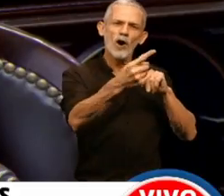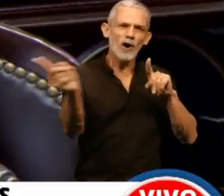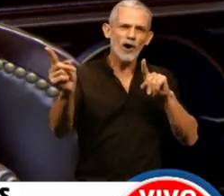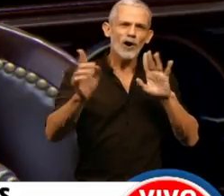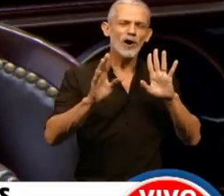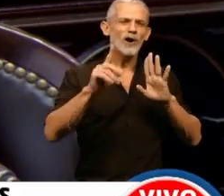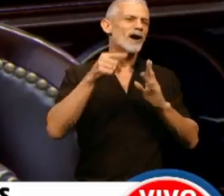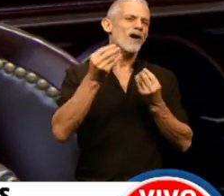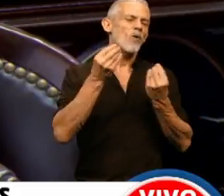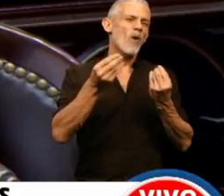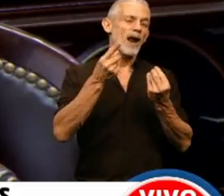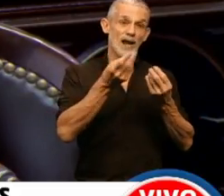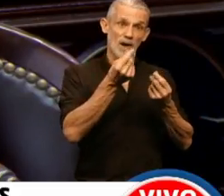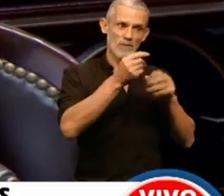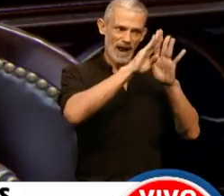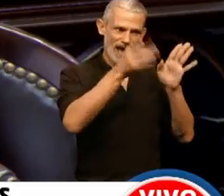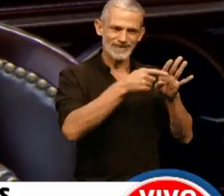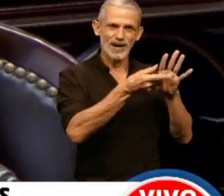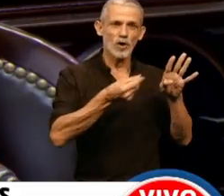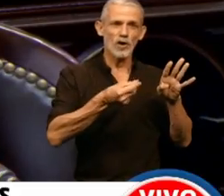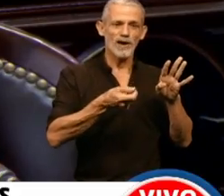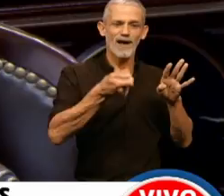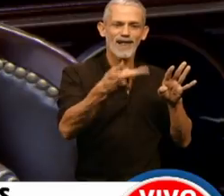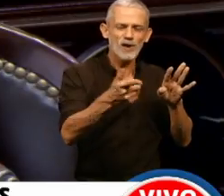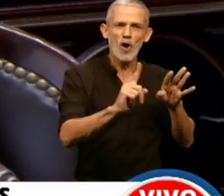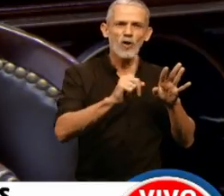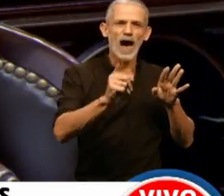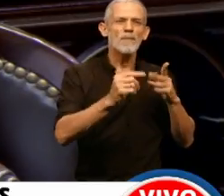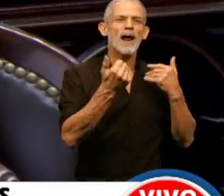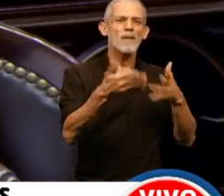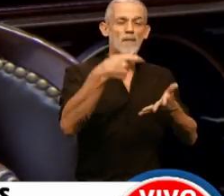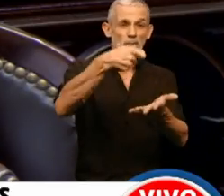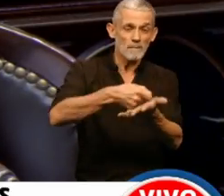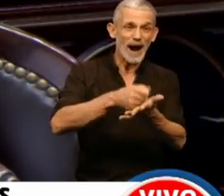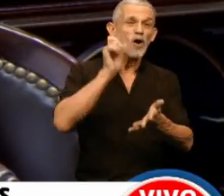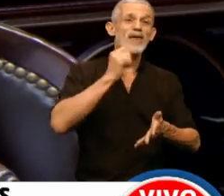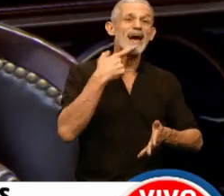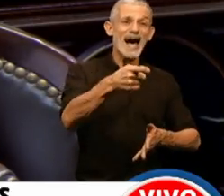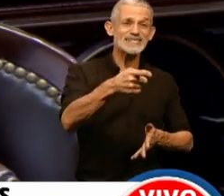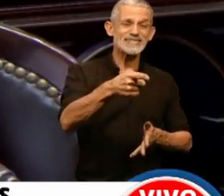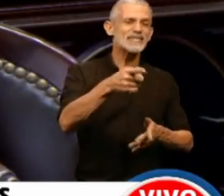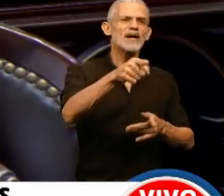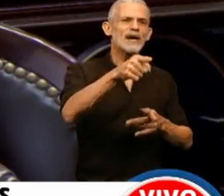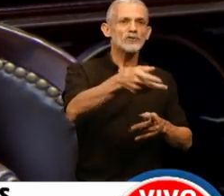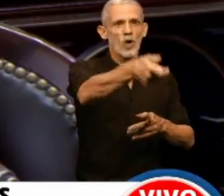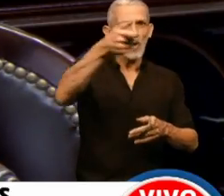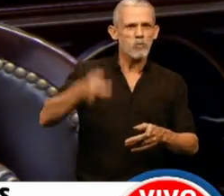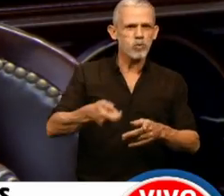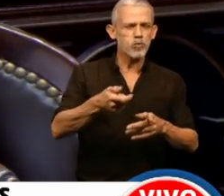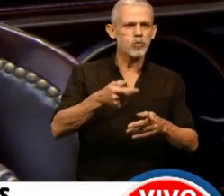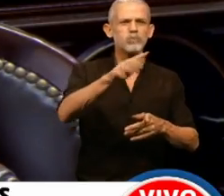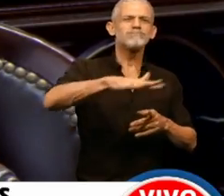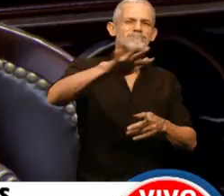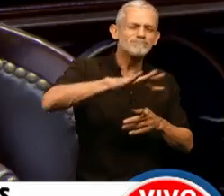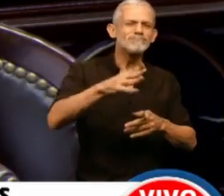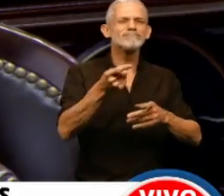que los recursos que hoy no se derivan al pago de la tarifa de gas se invierten a nivel local